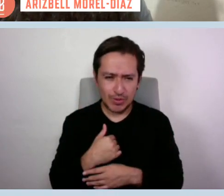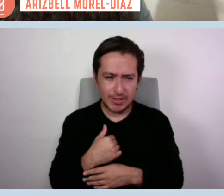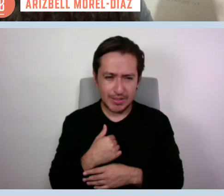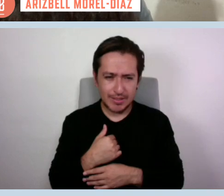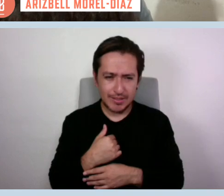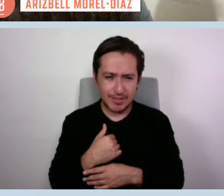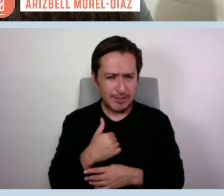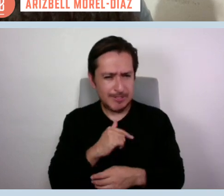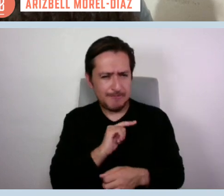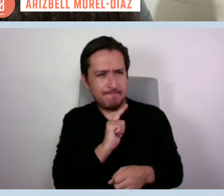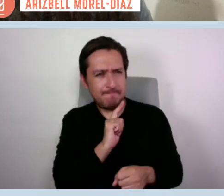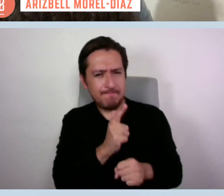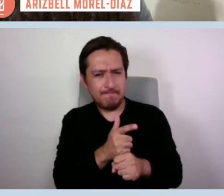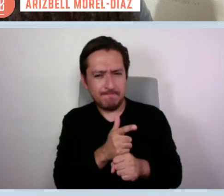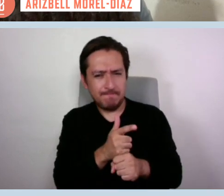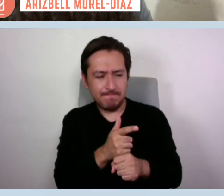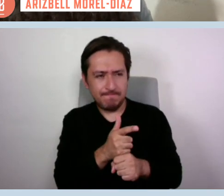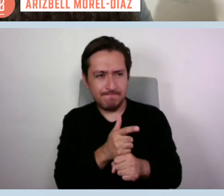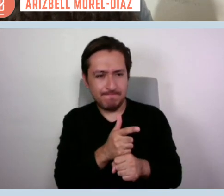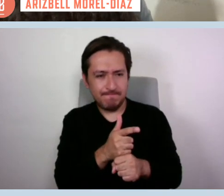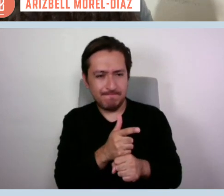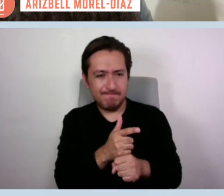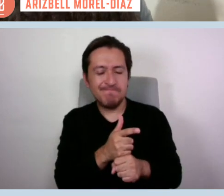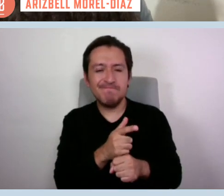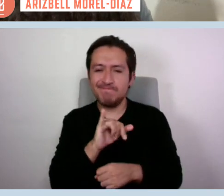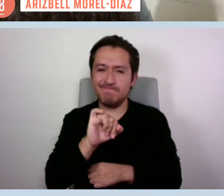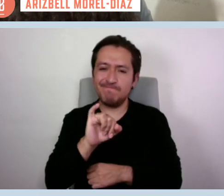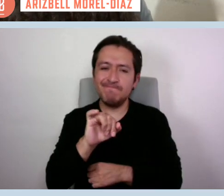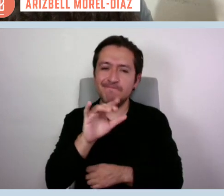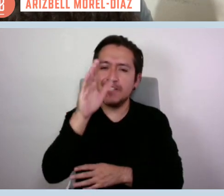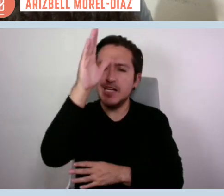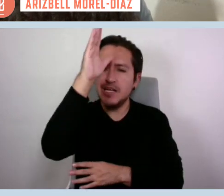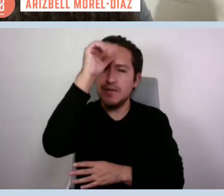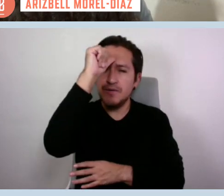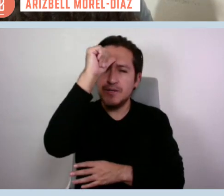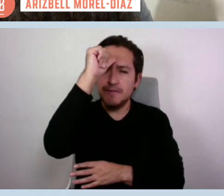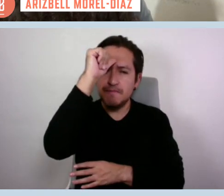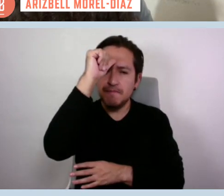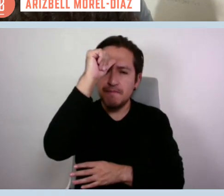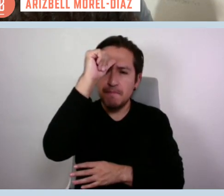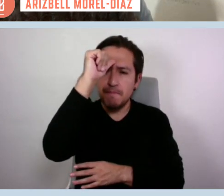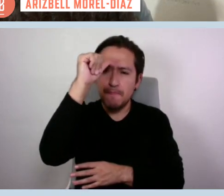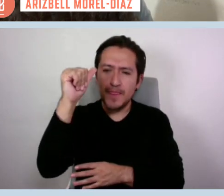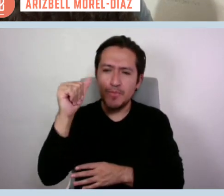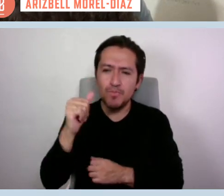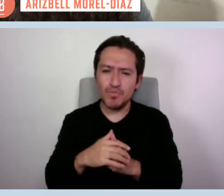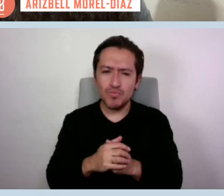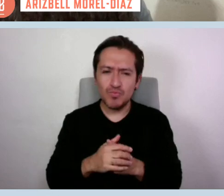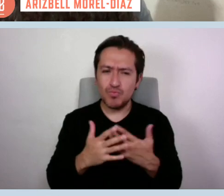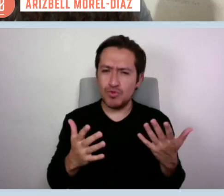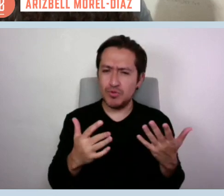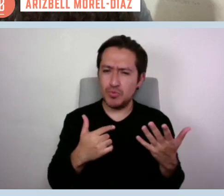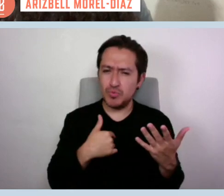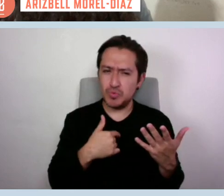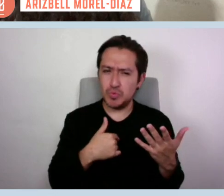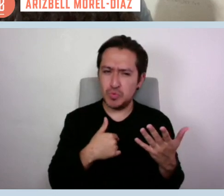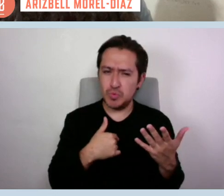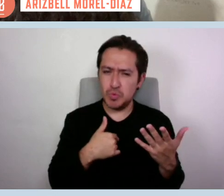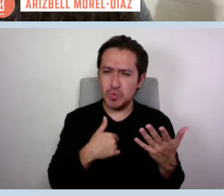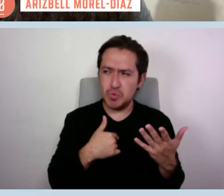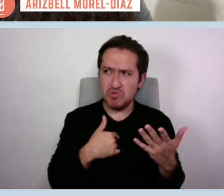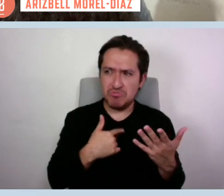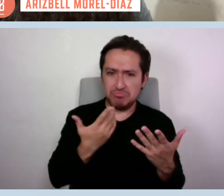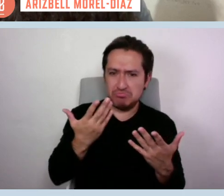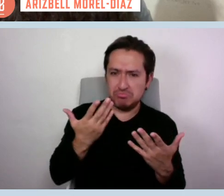que respondo a esa afirmación con un pues entonces yo me voy a enseñar entonces yo voy a ir a buscar